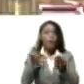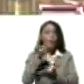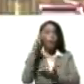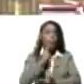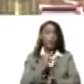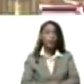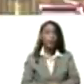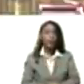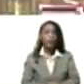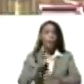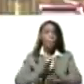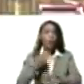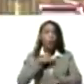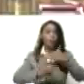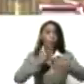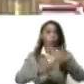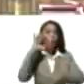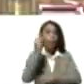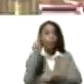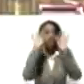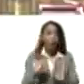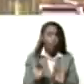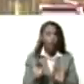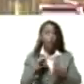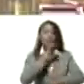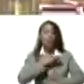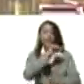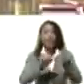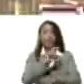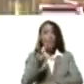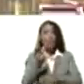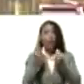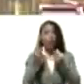venezuela misión barrio adentro 100%